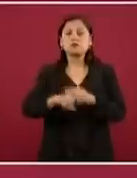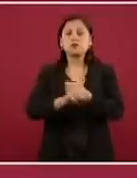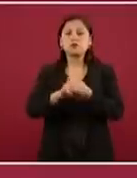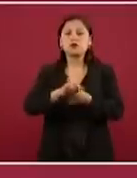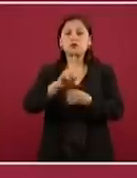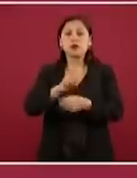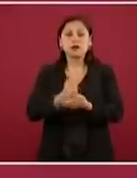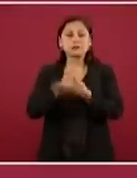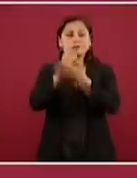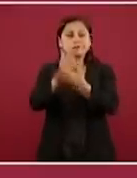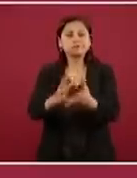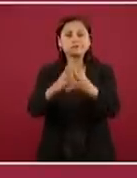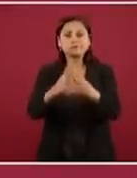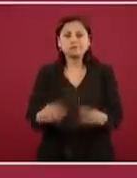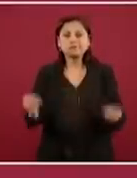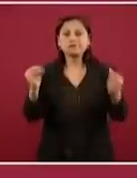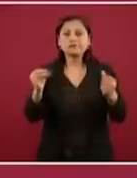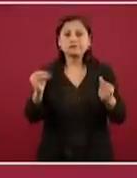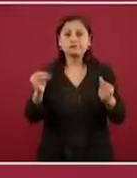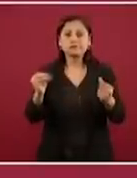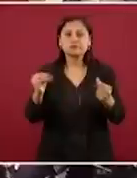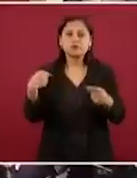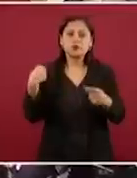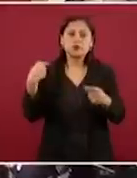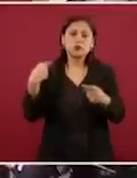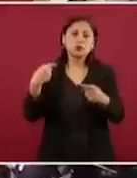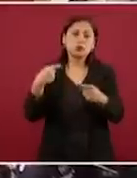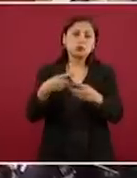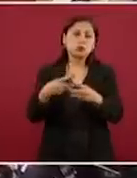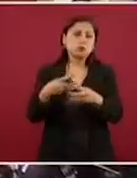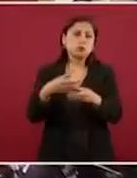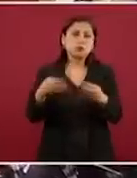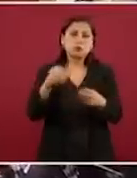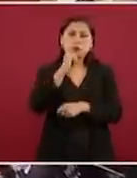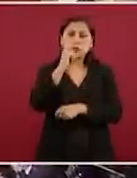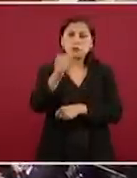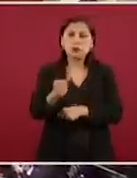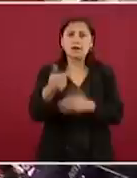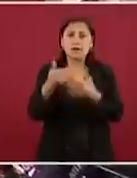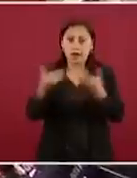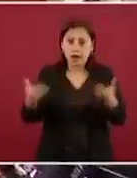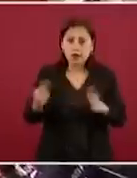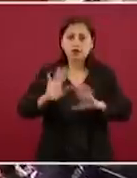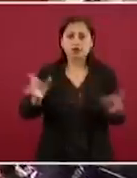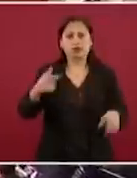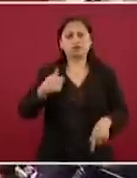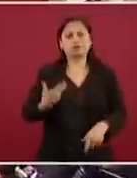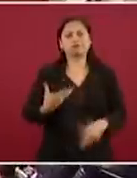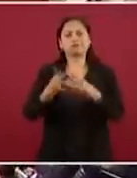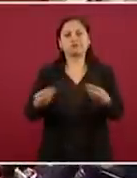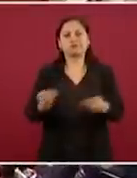transcurrió un tiempo, no lo resolvieron hasta ahora, que ya está resuelto.